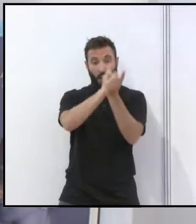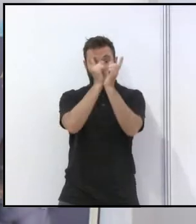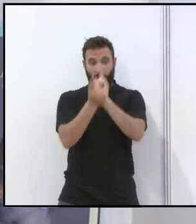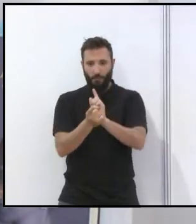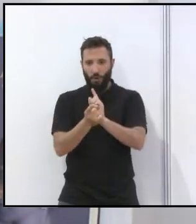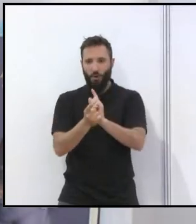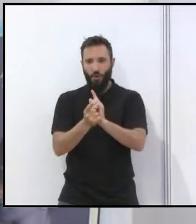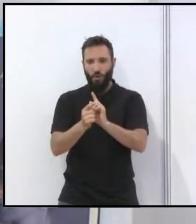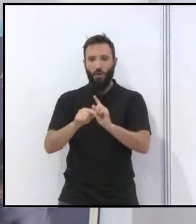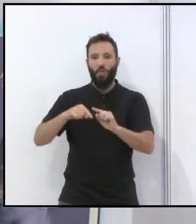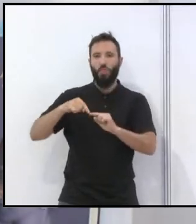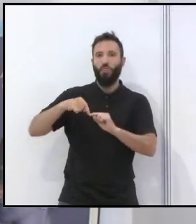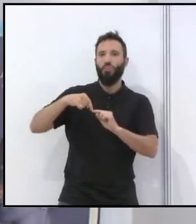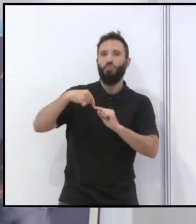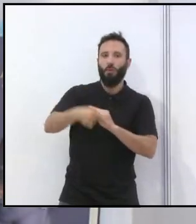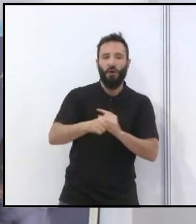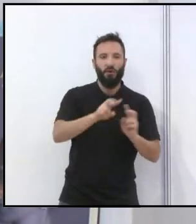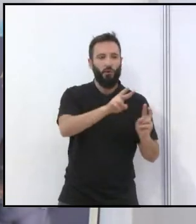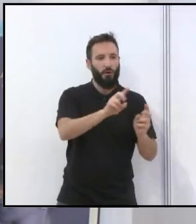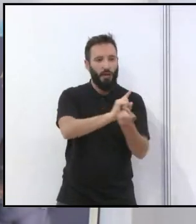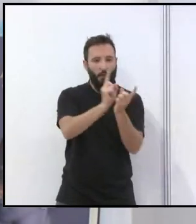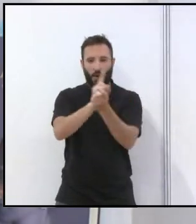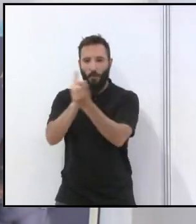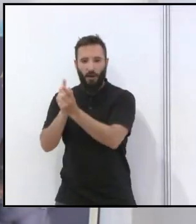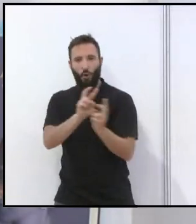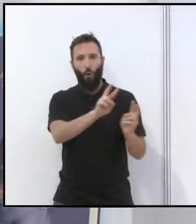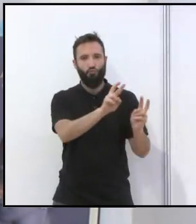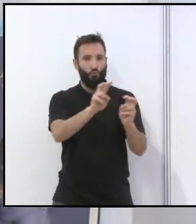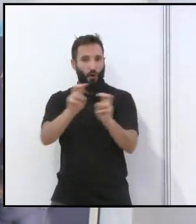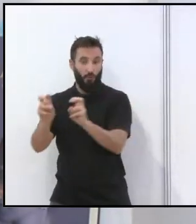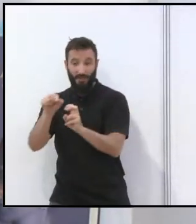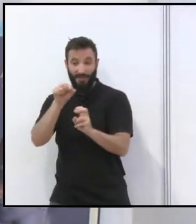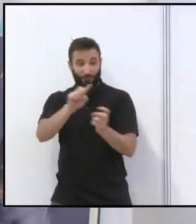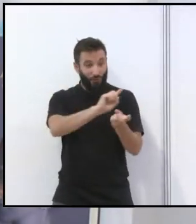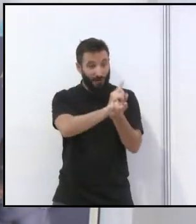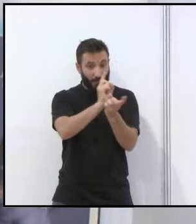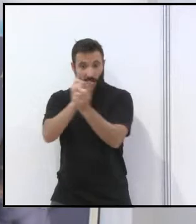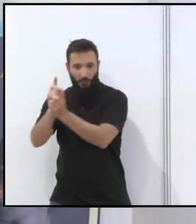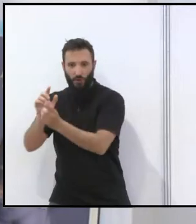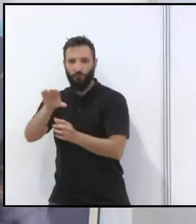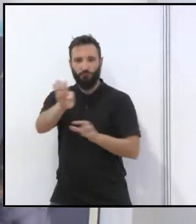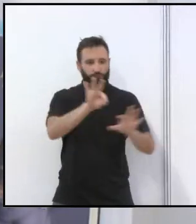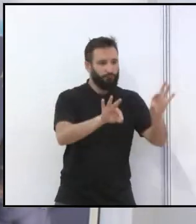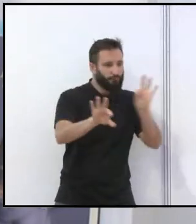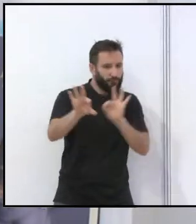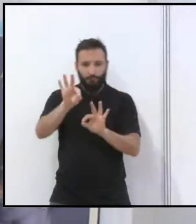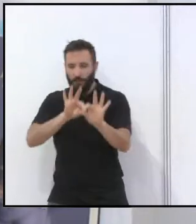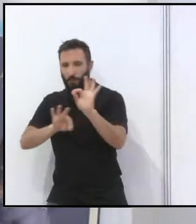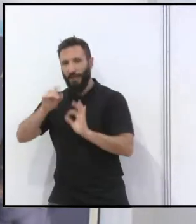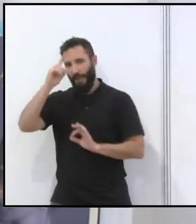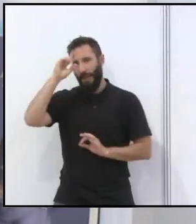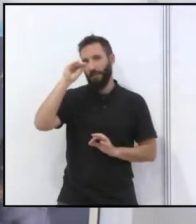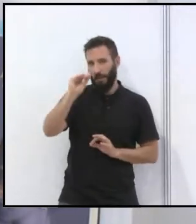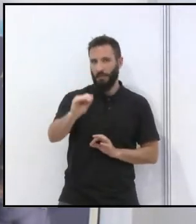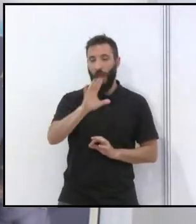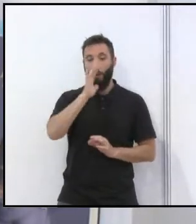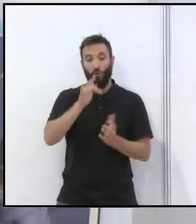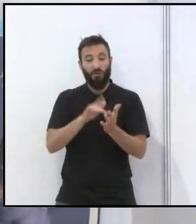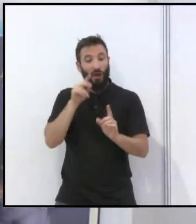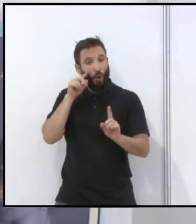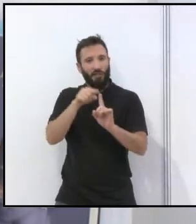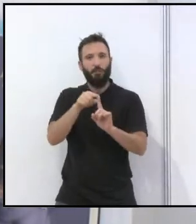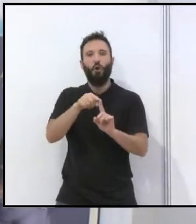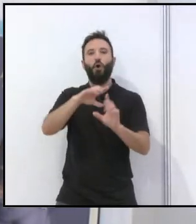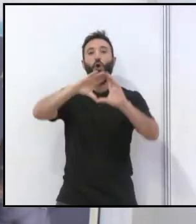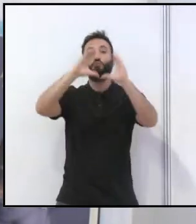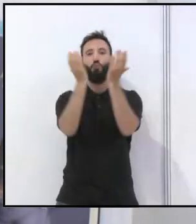enseguida sofocado por nuevos cambios. Y creo que hay que coger esos cambios con audacia, porque cambian la visión del mundo. Y